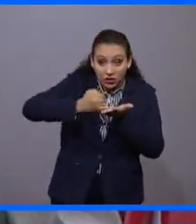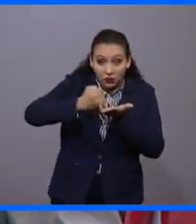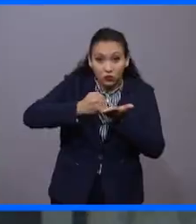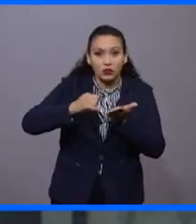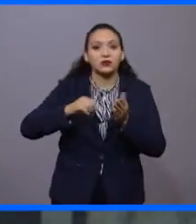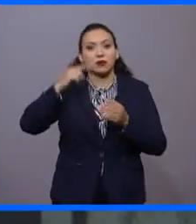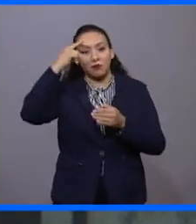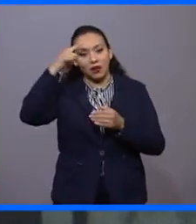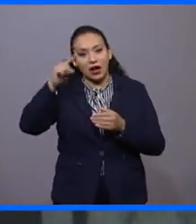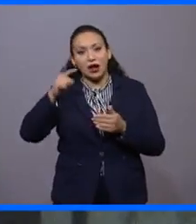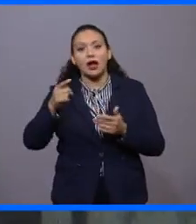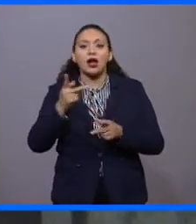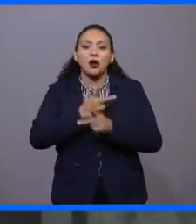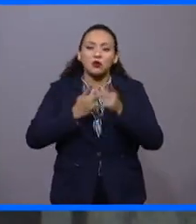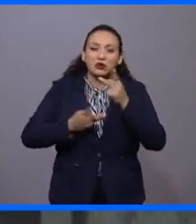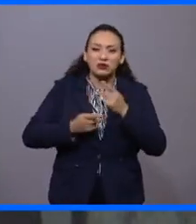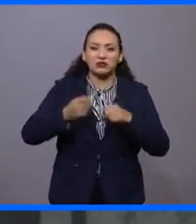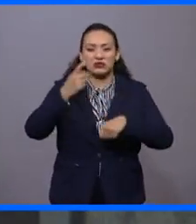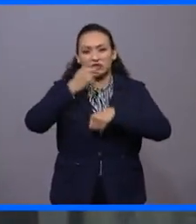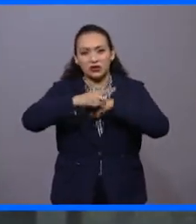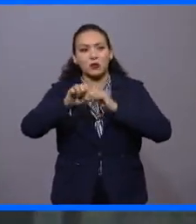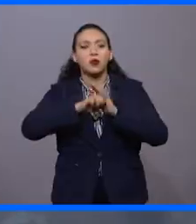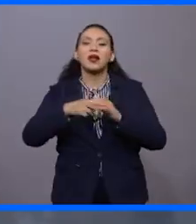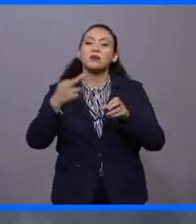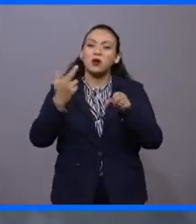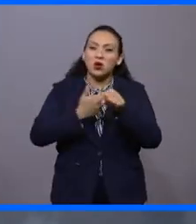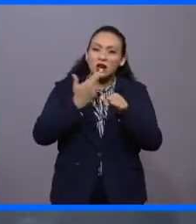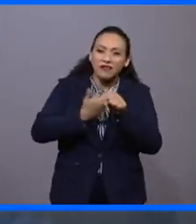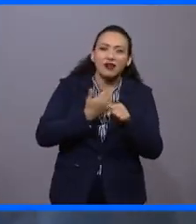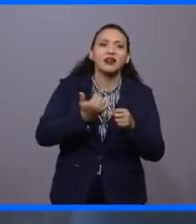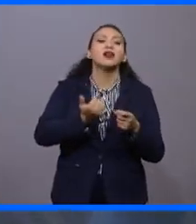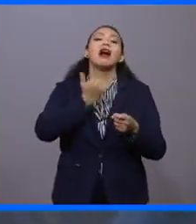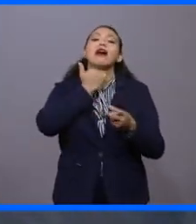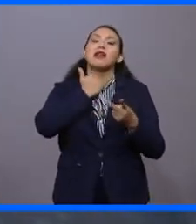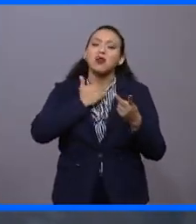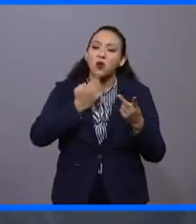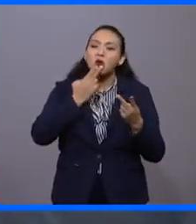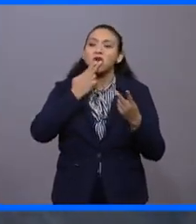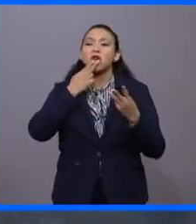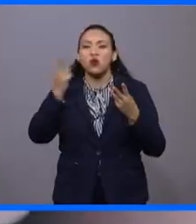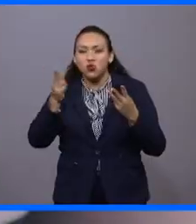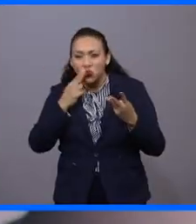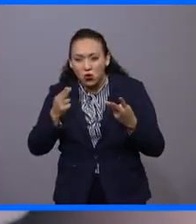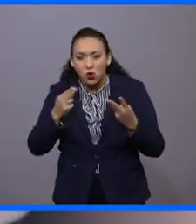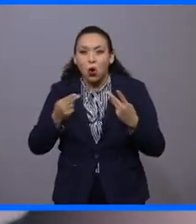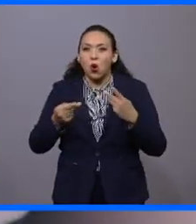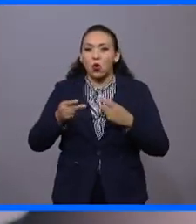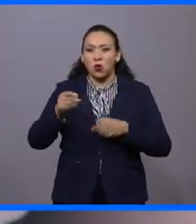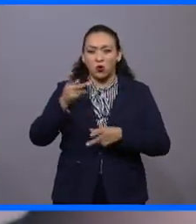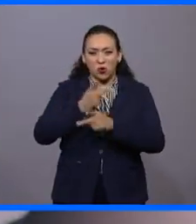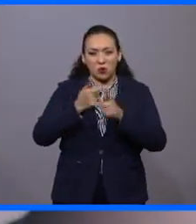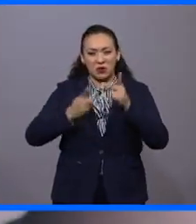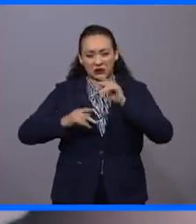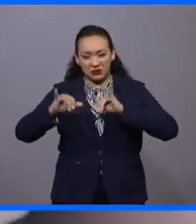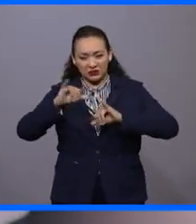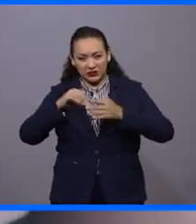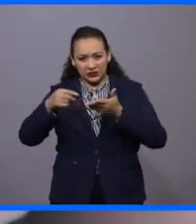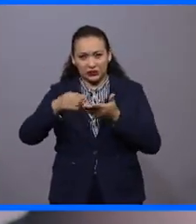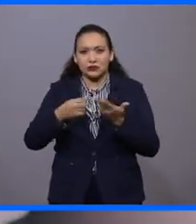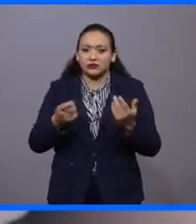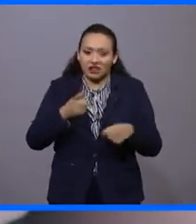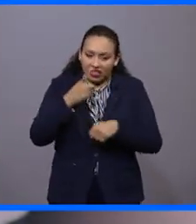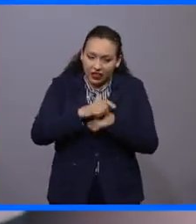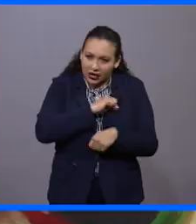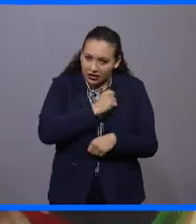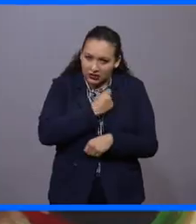productos ultraprocesados, bebidas azucaradas, alcohol y tabaco, con el fin de reducir su consumo y fortalecer los sistemas